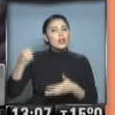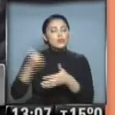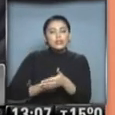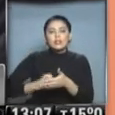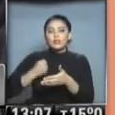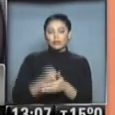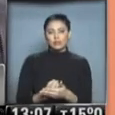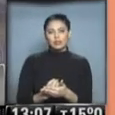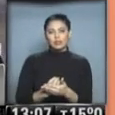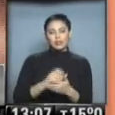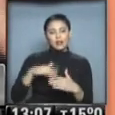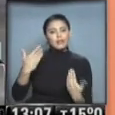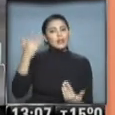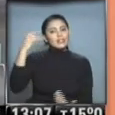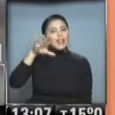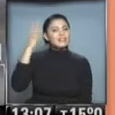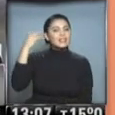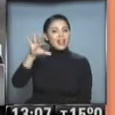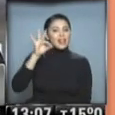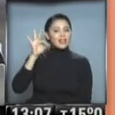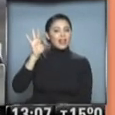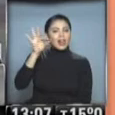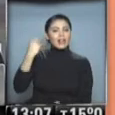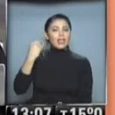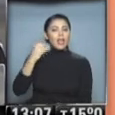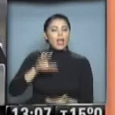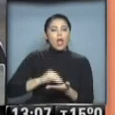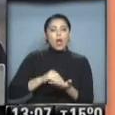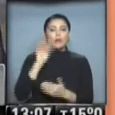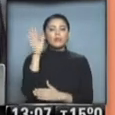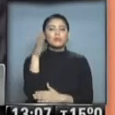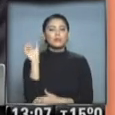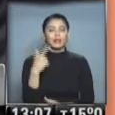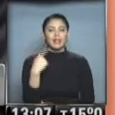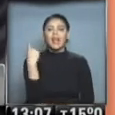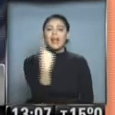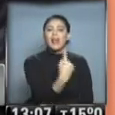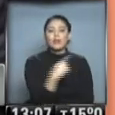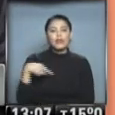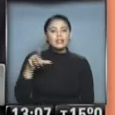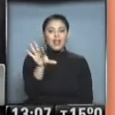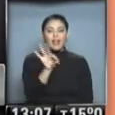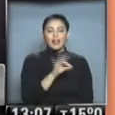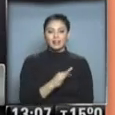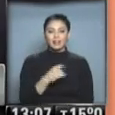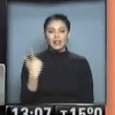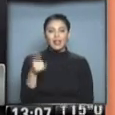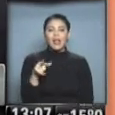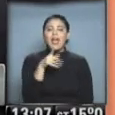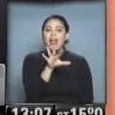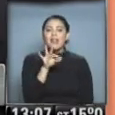por eso qué eligió como es el eslogan ella eligió la patria eligió cada uno de nosotros eligió servir